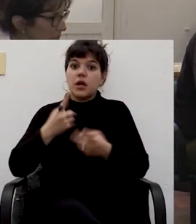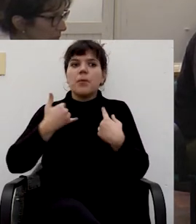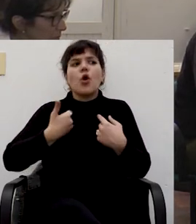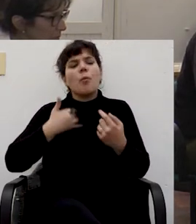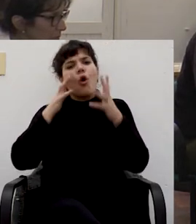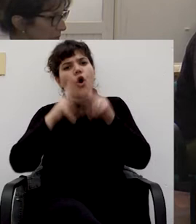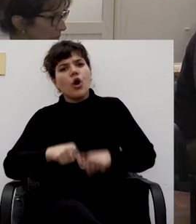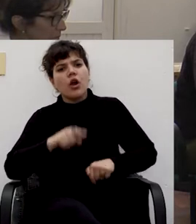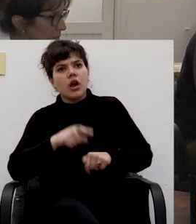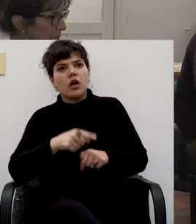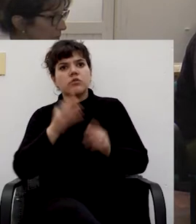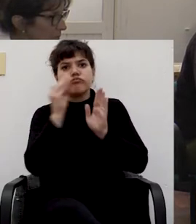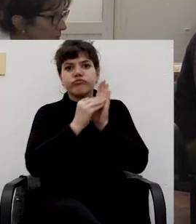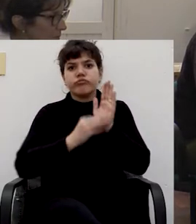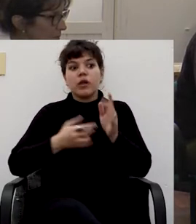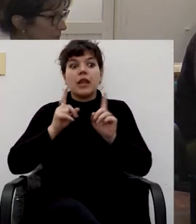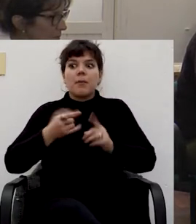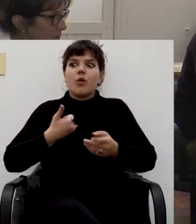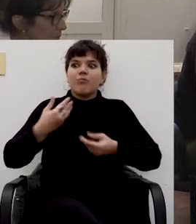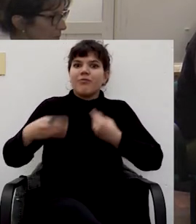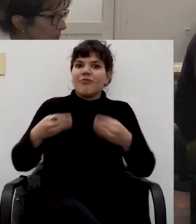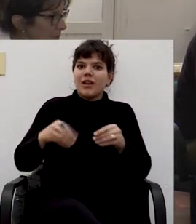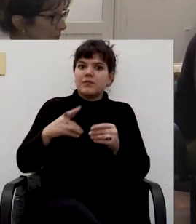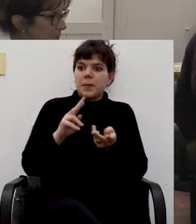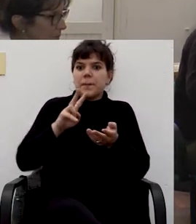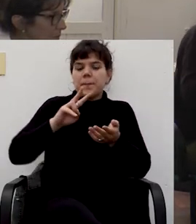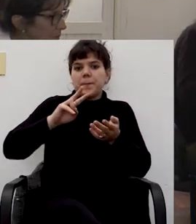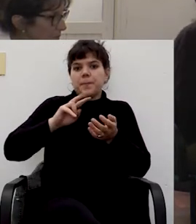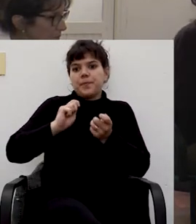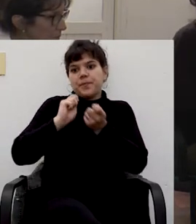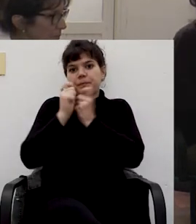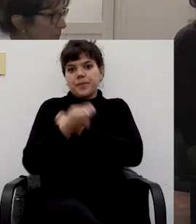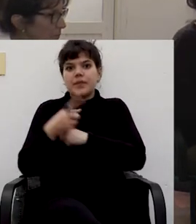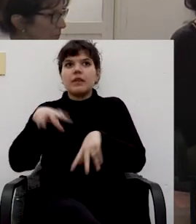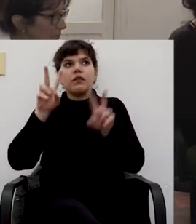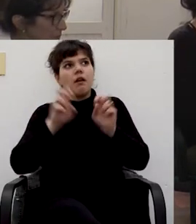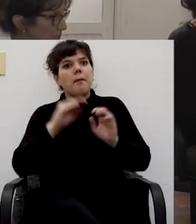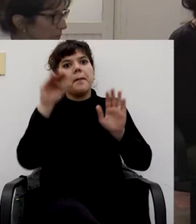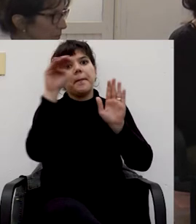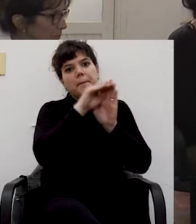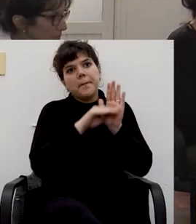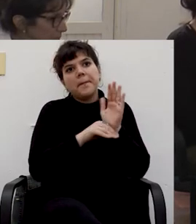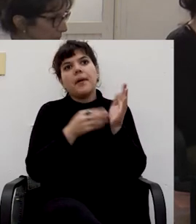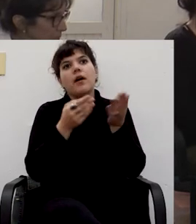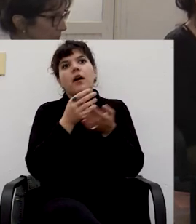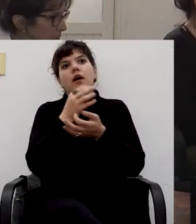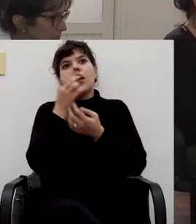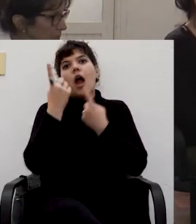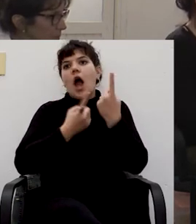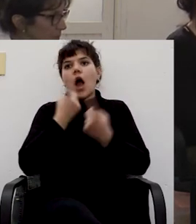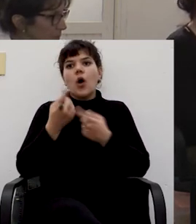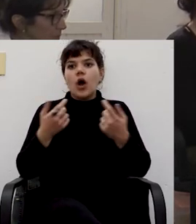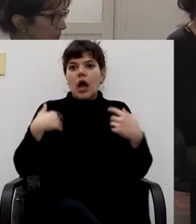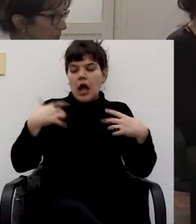coordinarlo y también para que esta flexibilidad se tradujera en, bueno, un protocolo que en este momento tenemos y unas acciones